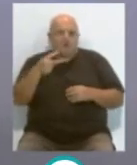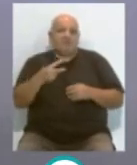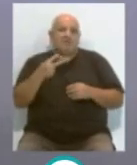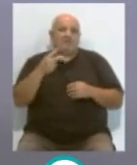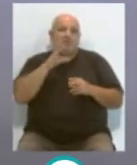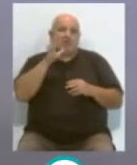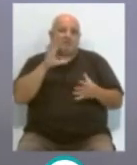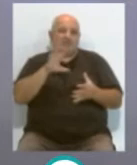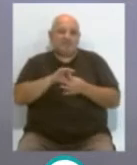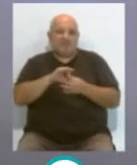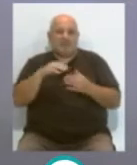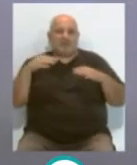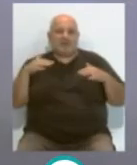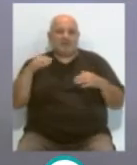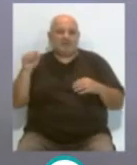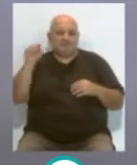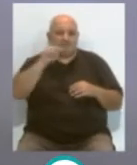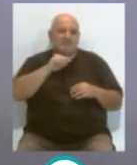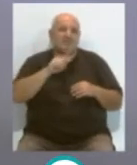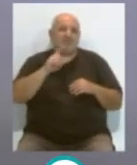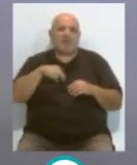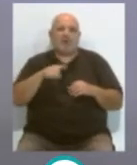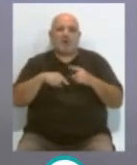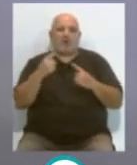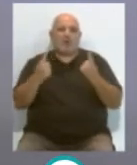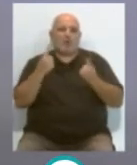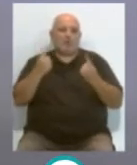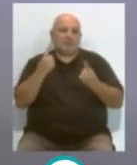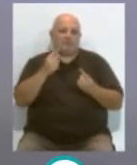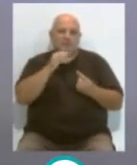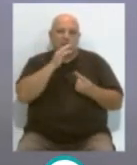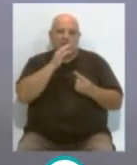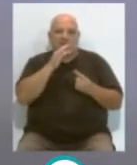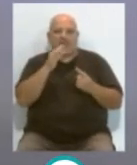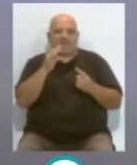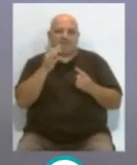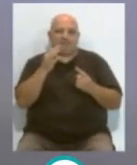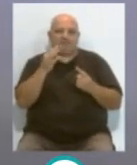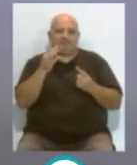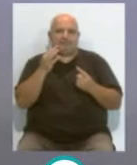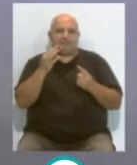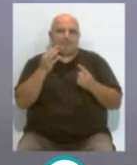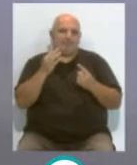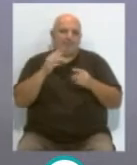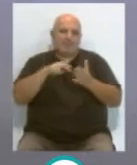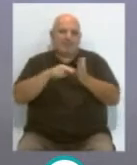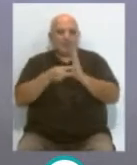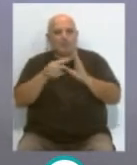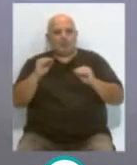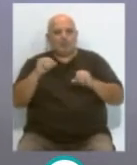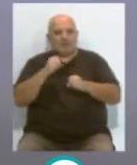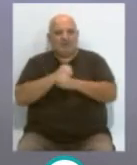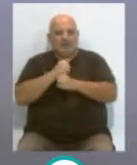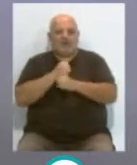claro, debido a esos partidos, igual también hay algunos que tienen algún otro metodología de